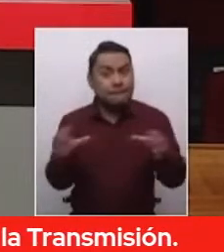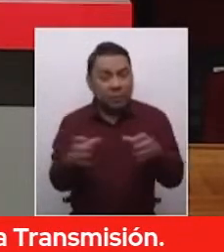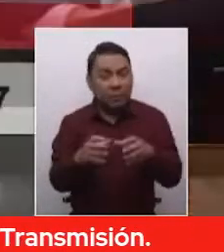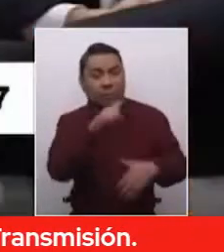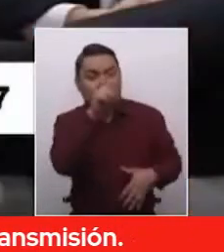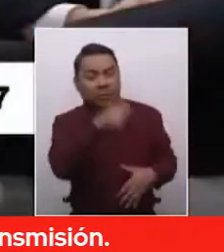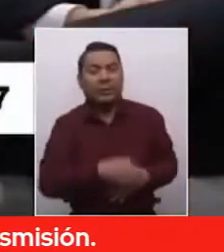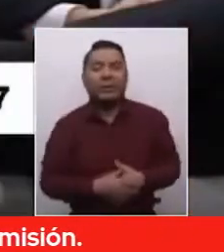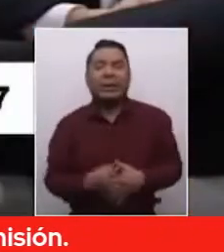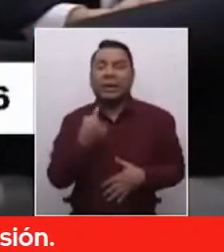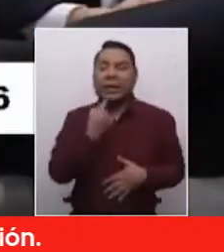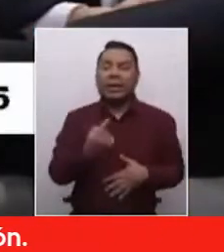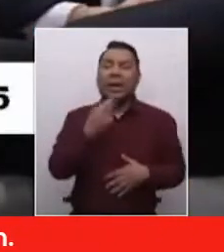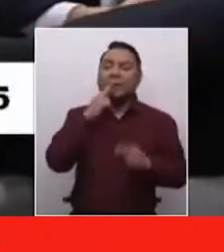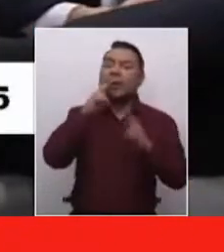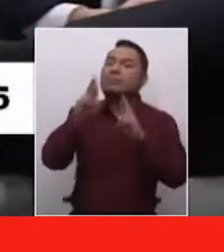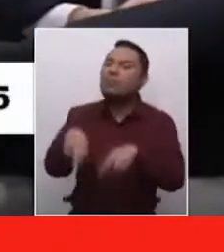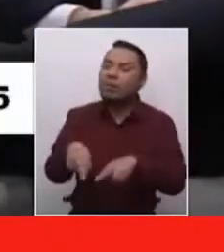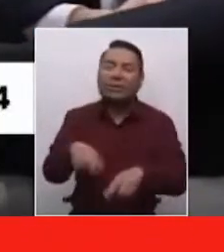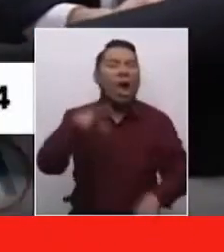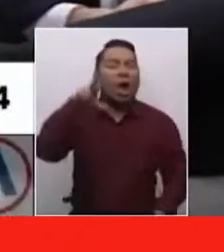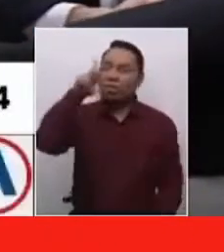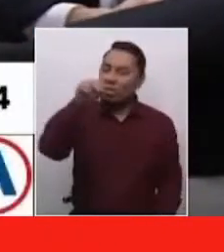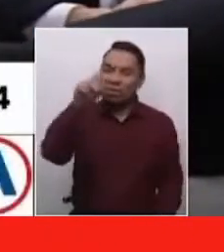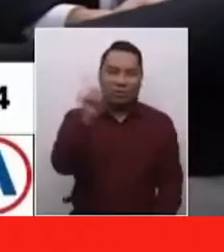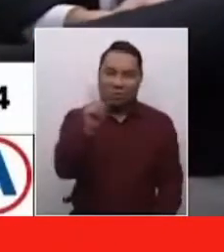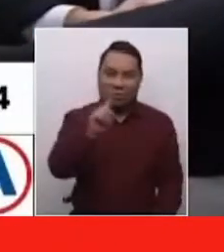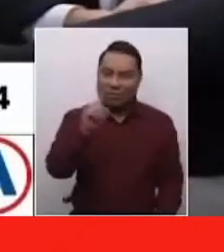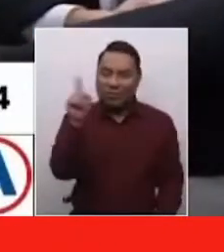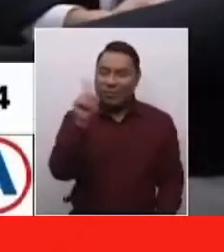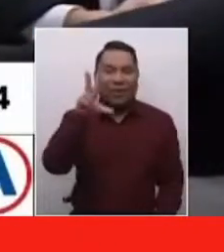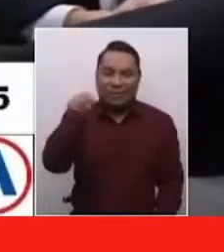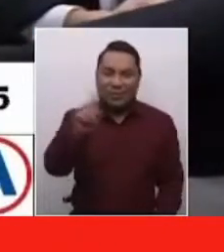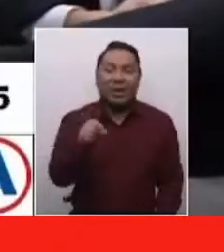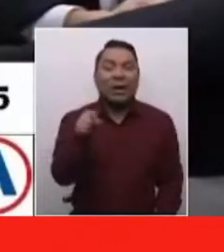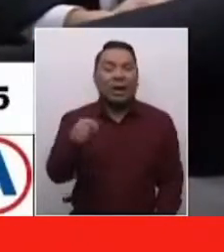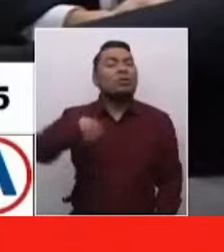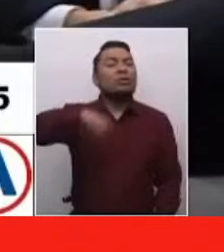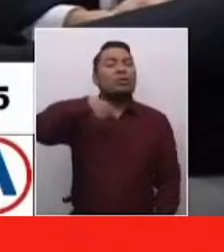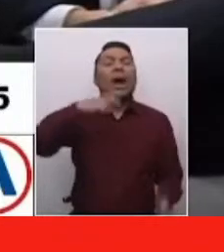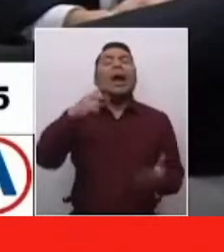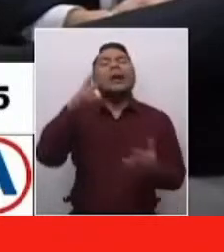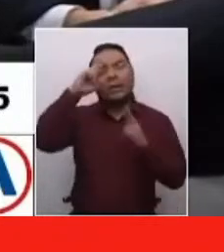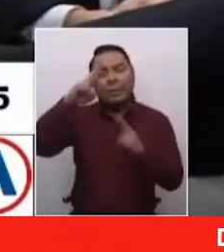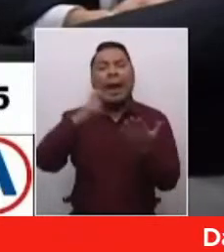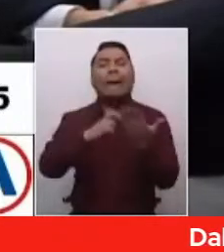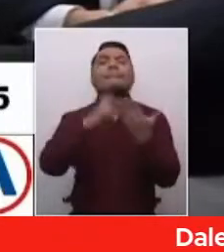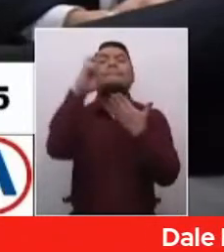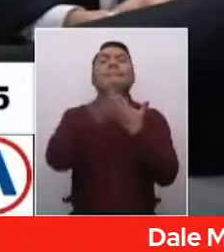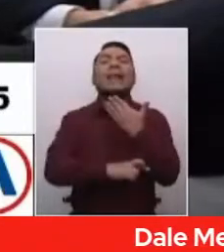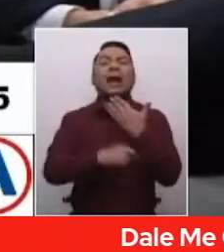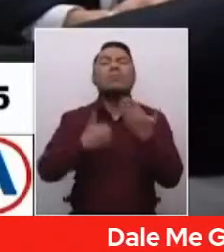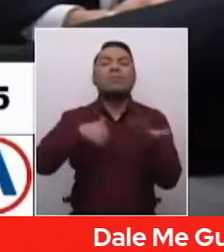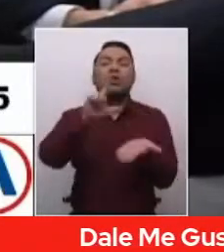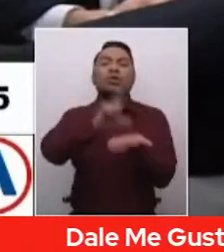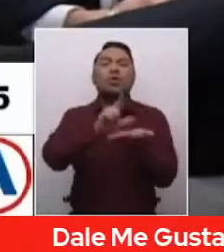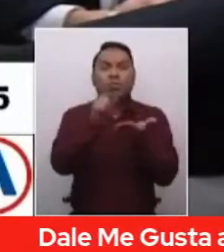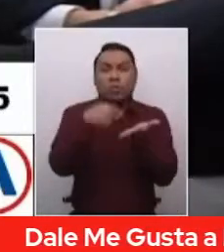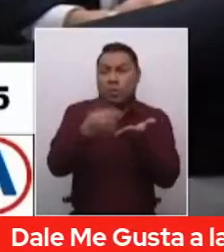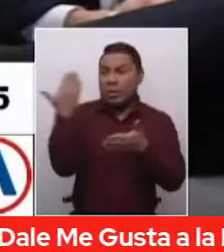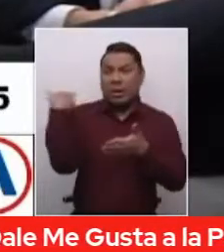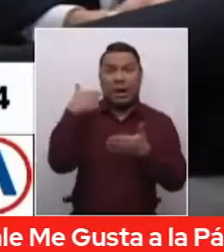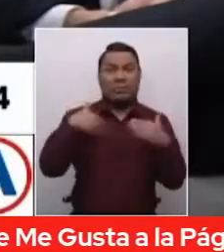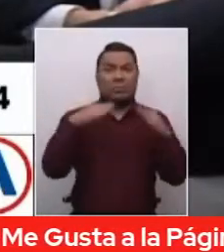es absolutamente no. Nosotros vamos a respetar el Plan Metropolitano 2040 que ha sido aprobado hace pocas